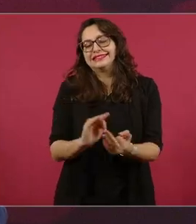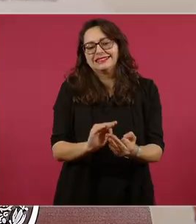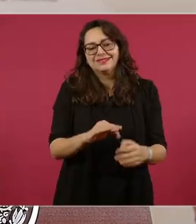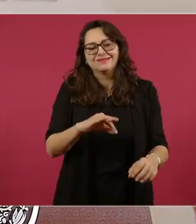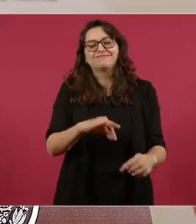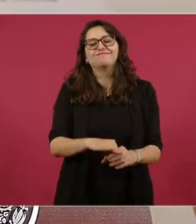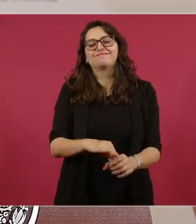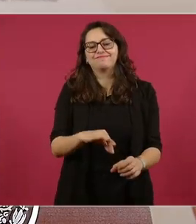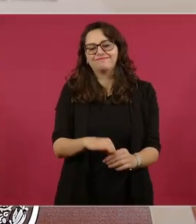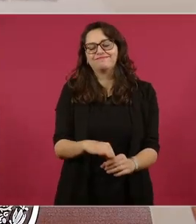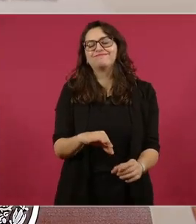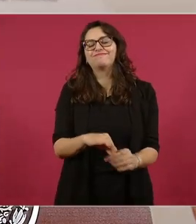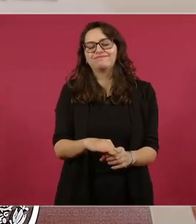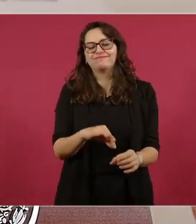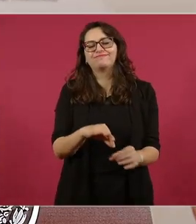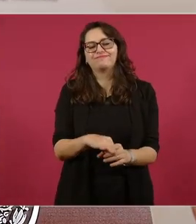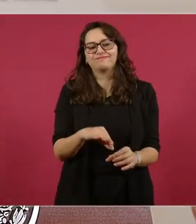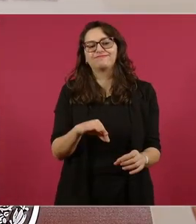electoral.